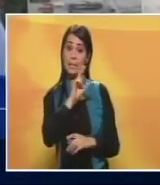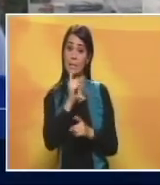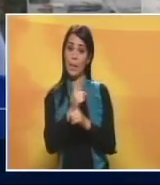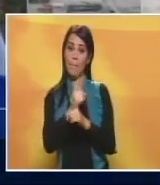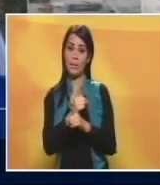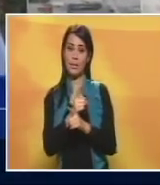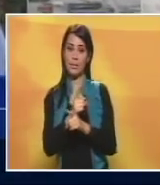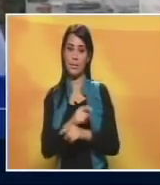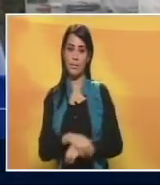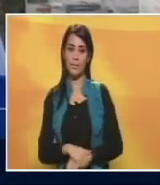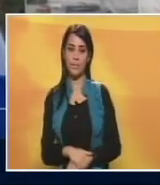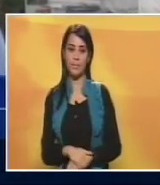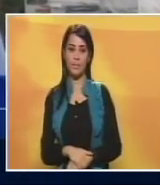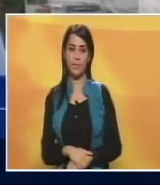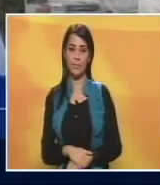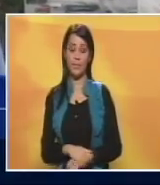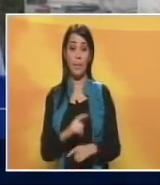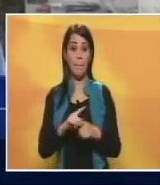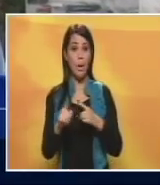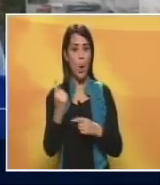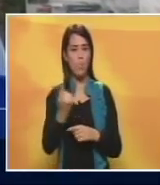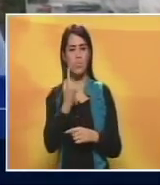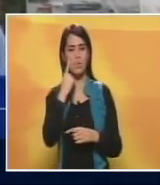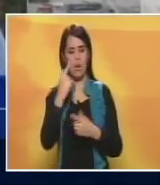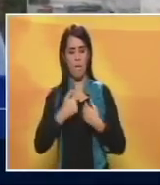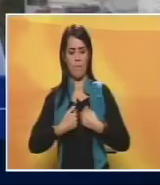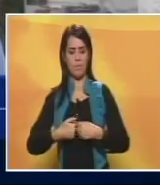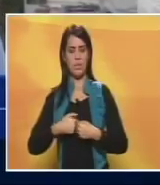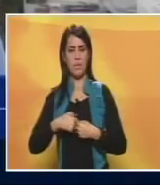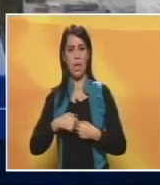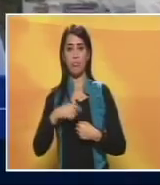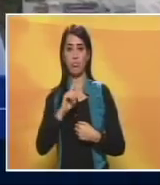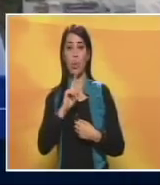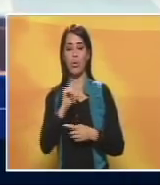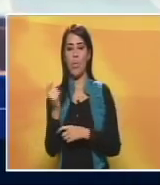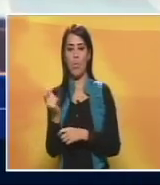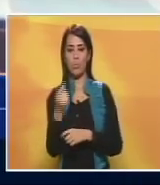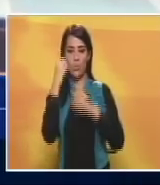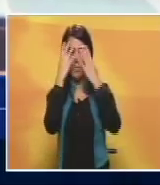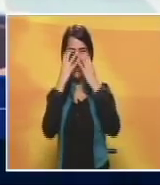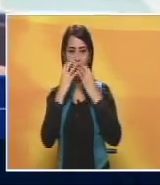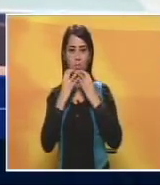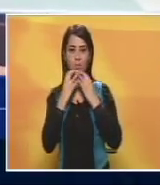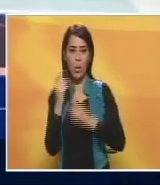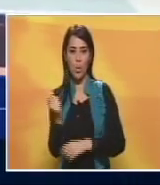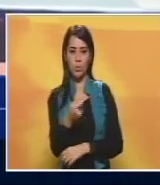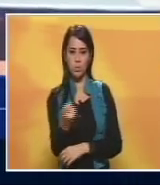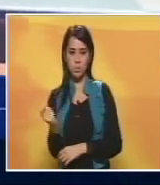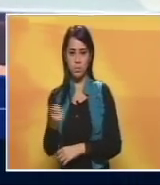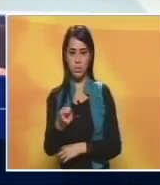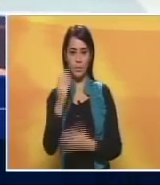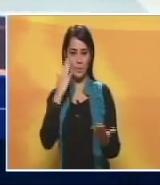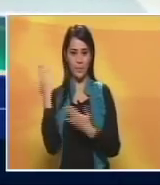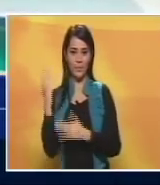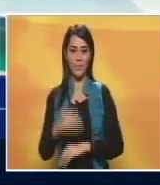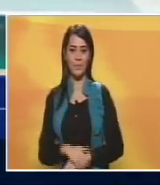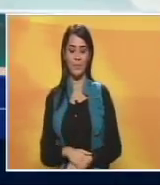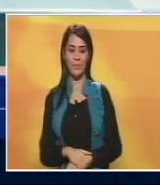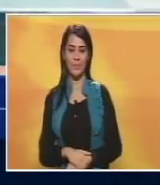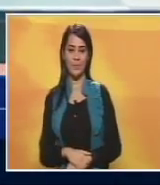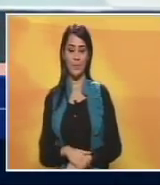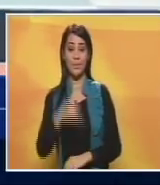Juegos Centroamericanos. Pero no es la única posibilidad de medalla que hay. La esgrima con el florete masculino y el sable femenino podría traer